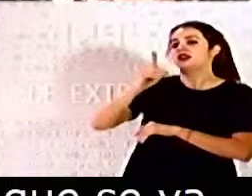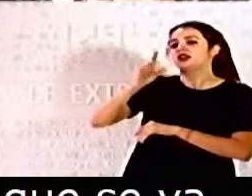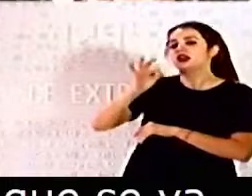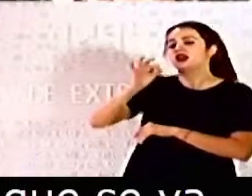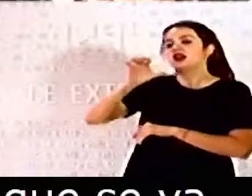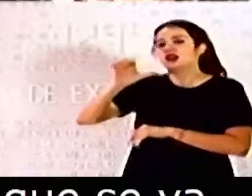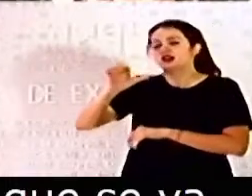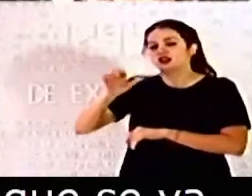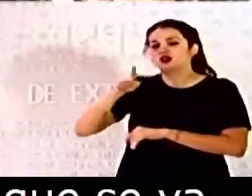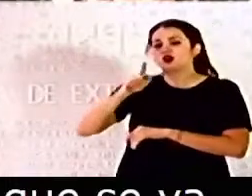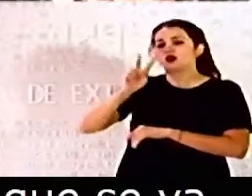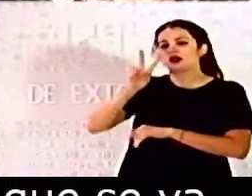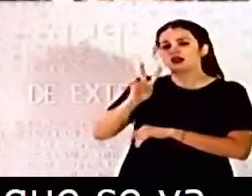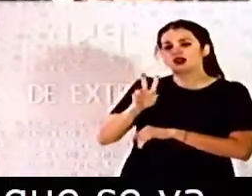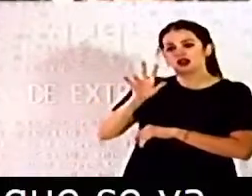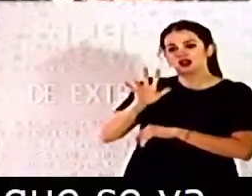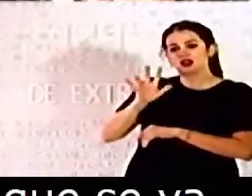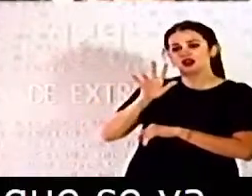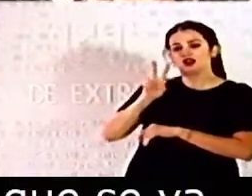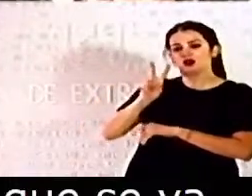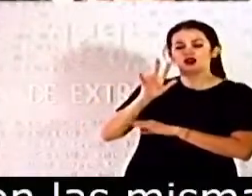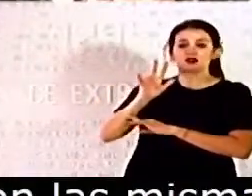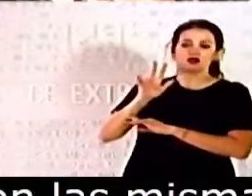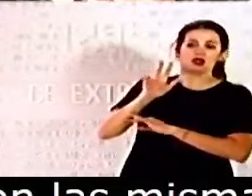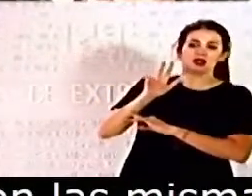pequeña variación? Son exactamente las mismas. Vale.